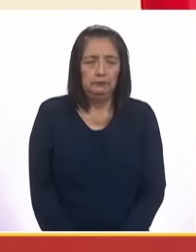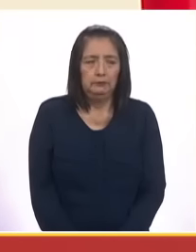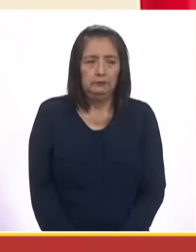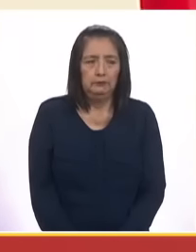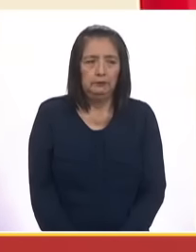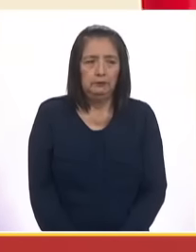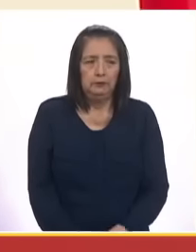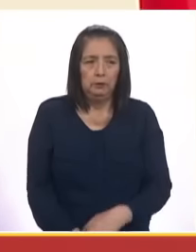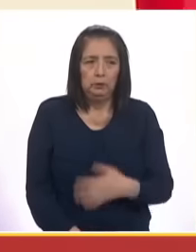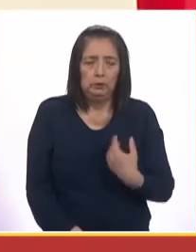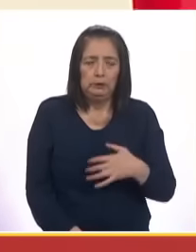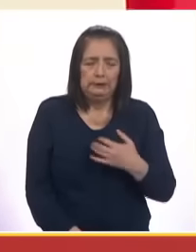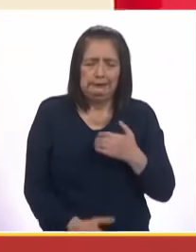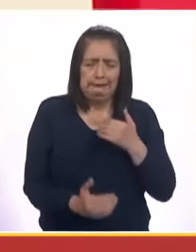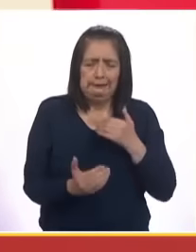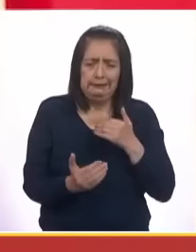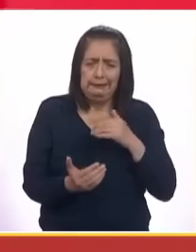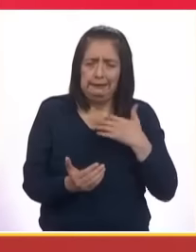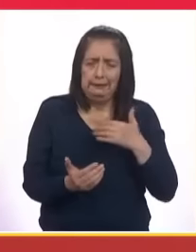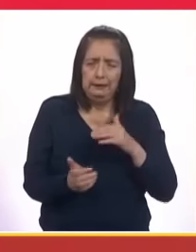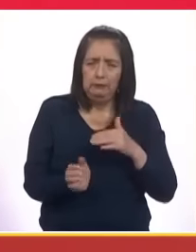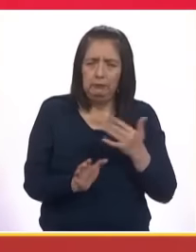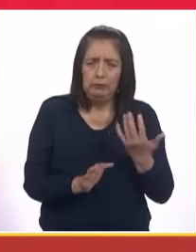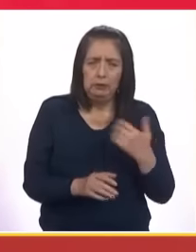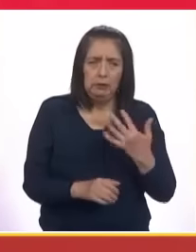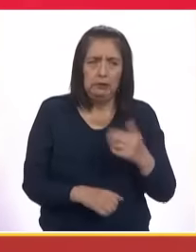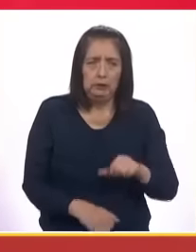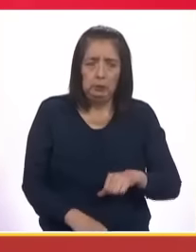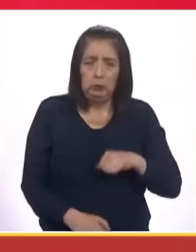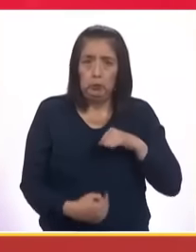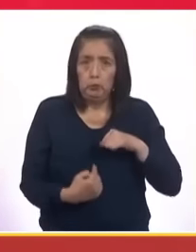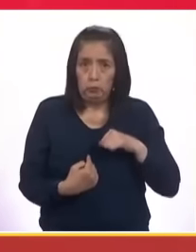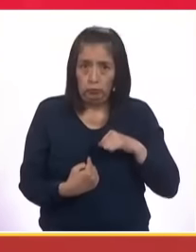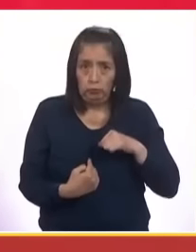Ante la mirada de la muerte, el orgullo,